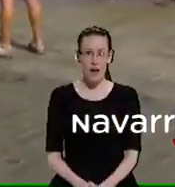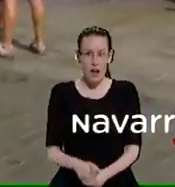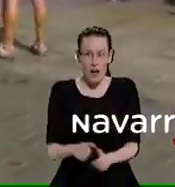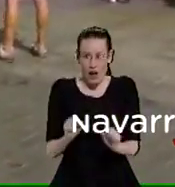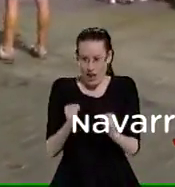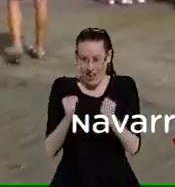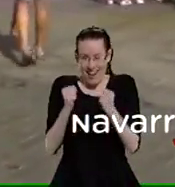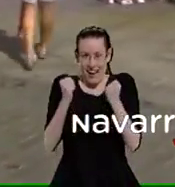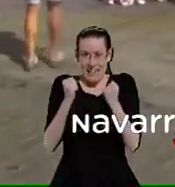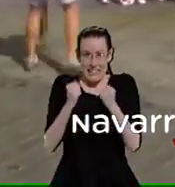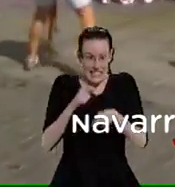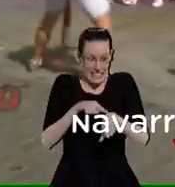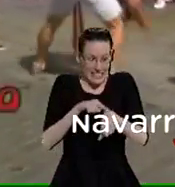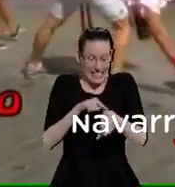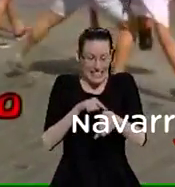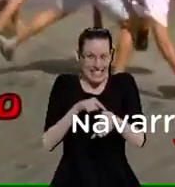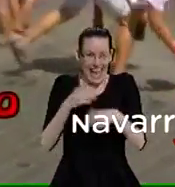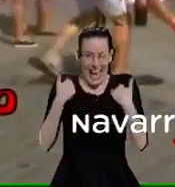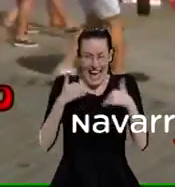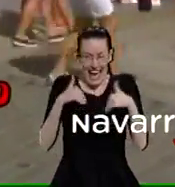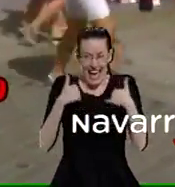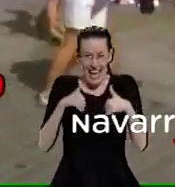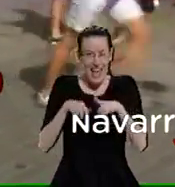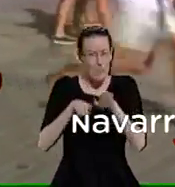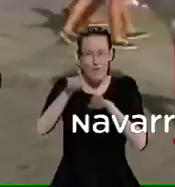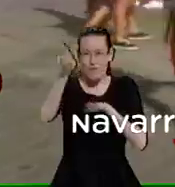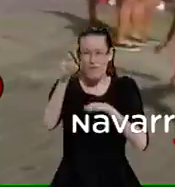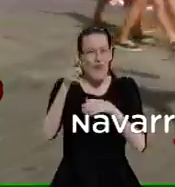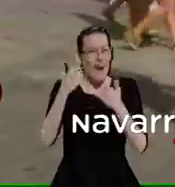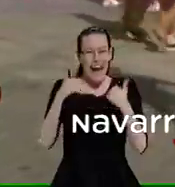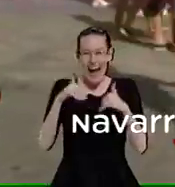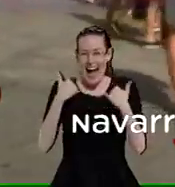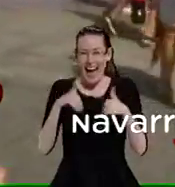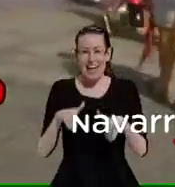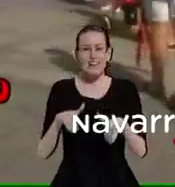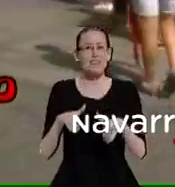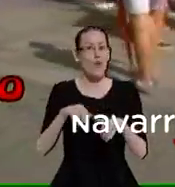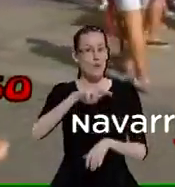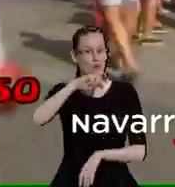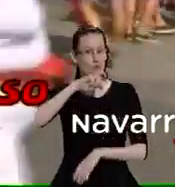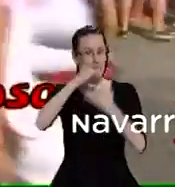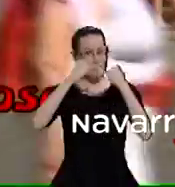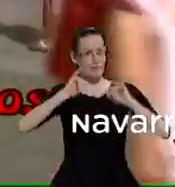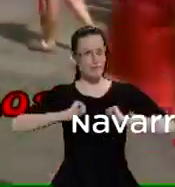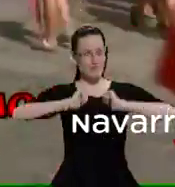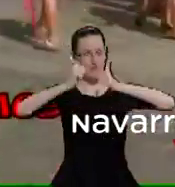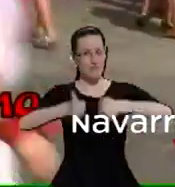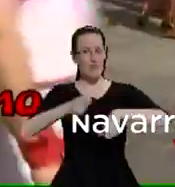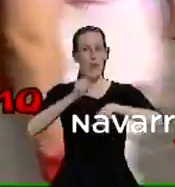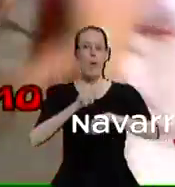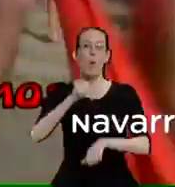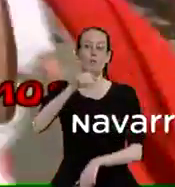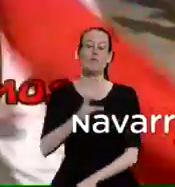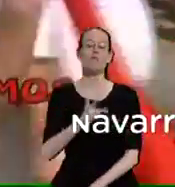Flor de piel, a escasos minutos de que suene el cohete de fiestas de Tudela en este 24 de